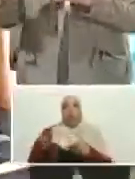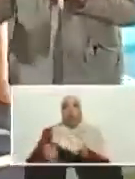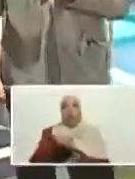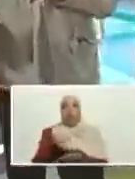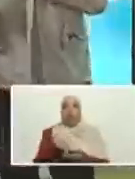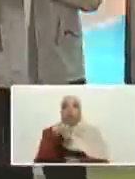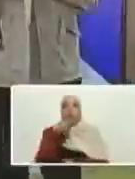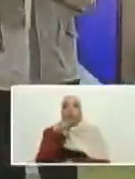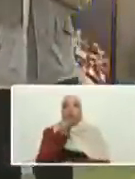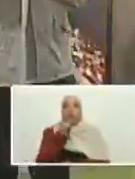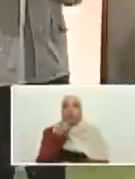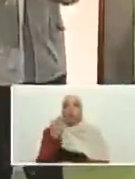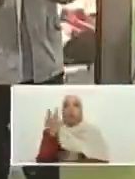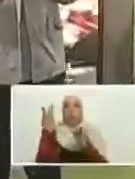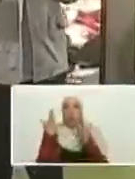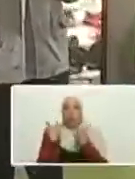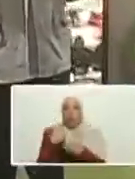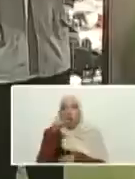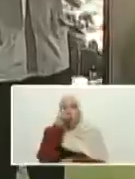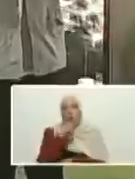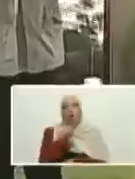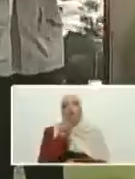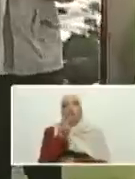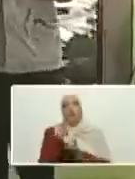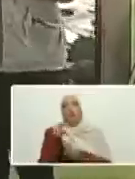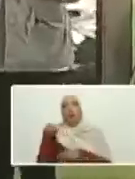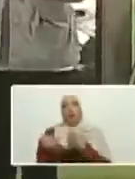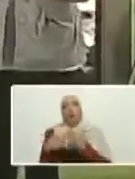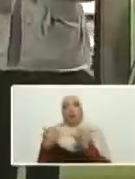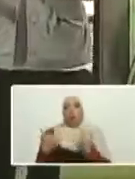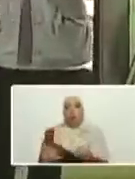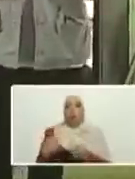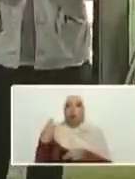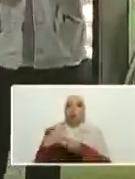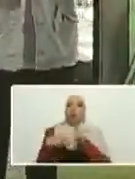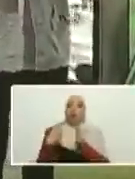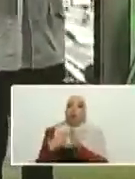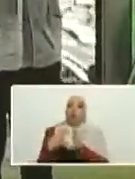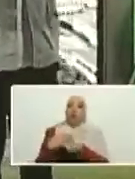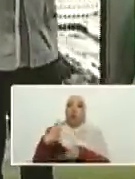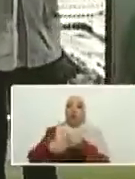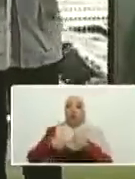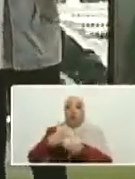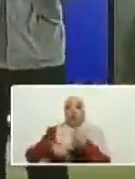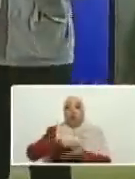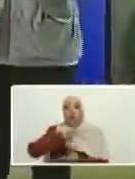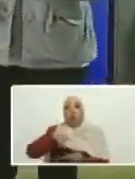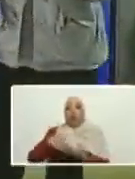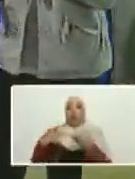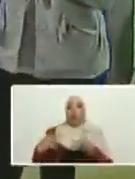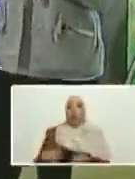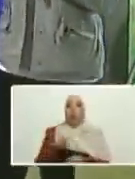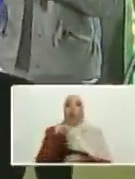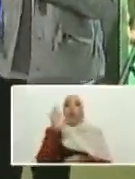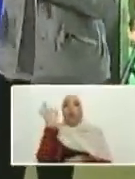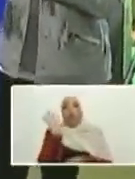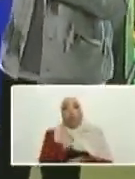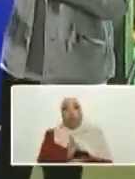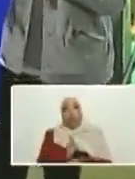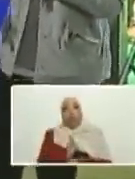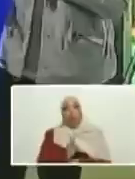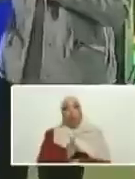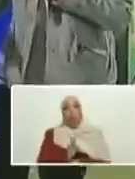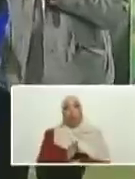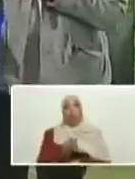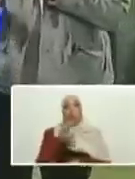Si vemos en materia de números, el año 2020 la tasa efectiva de protección a la producción nacional era apenas de un 3%, hoy